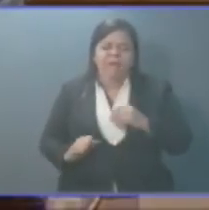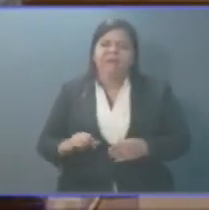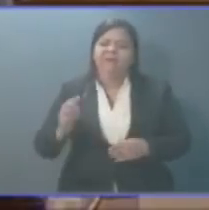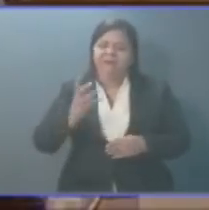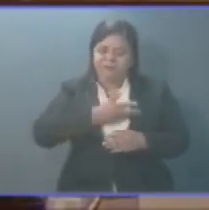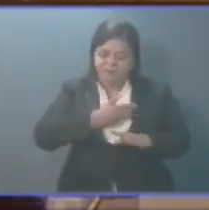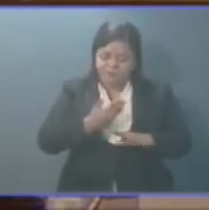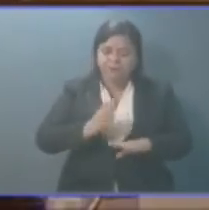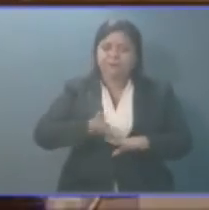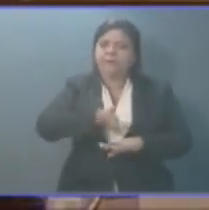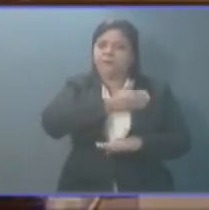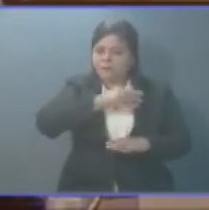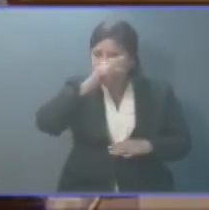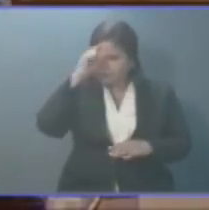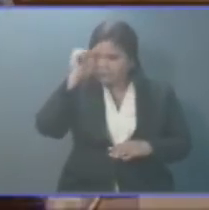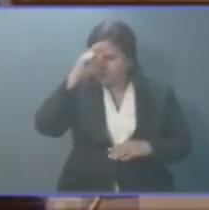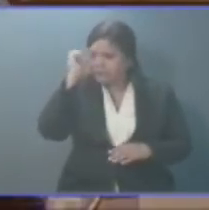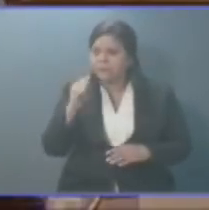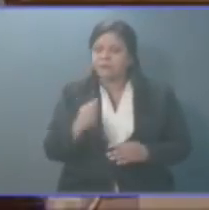Hemos trabajado fuertemente,